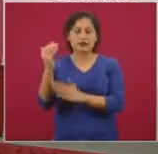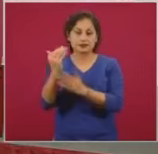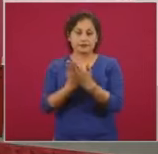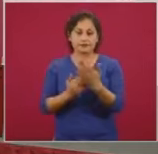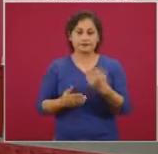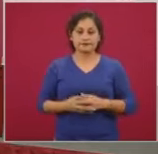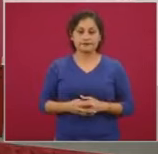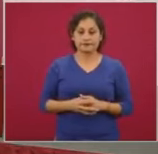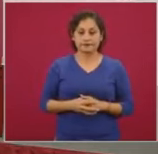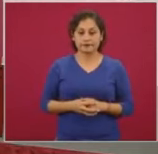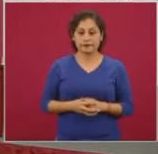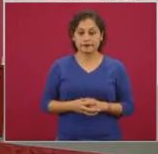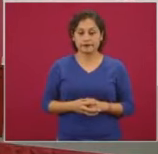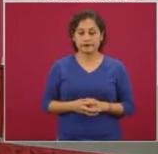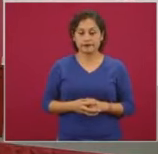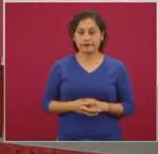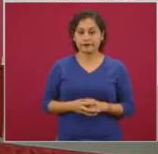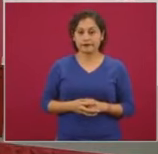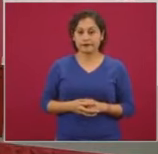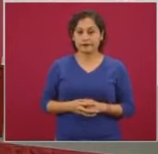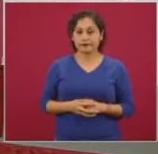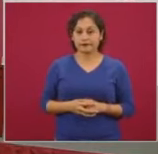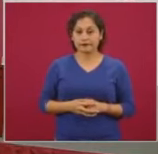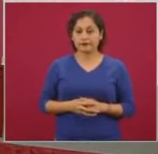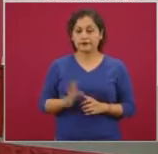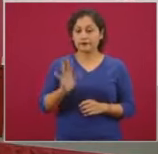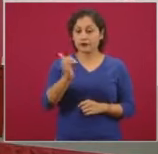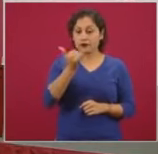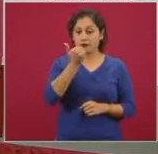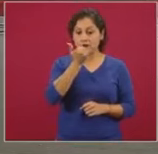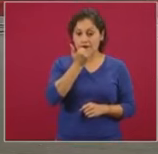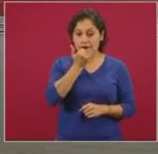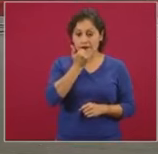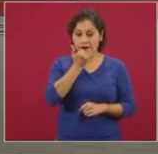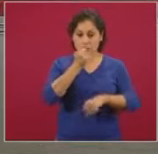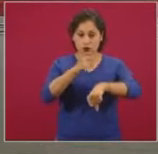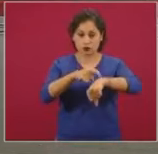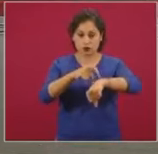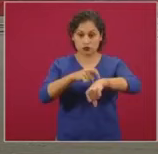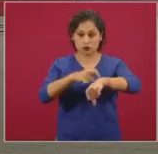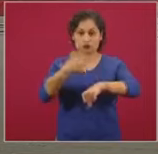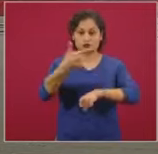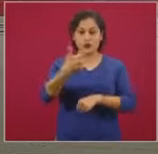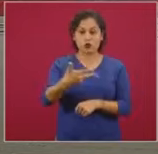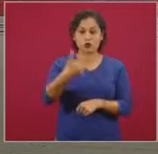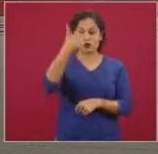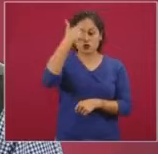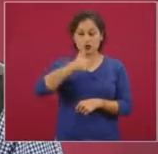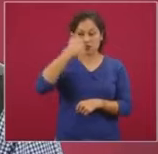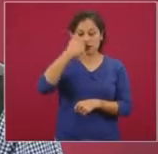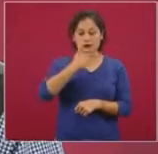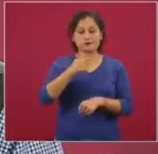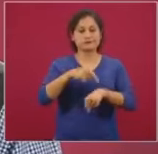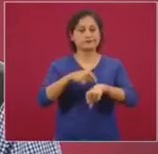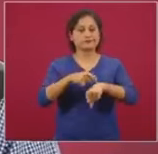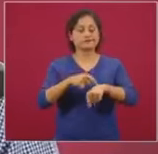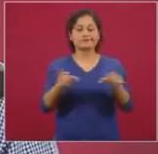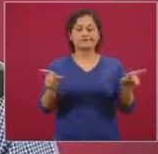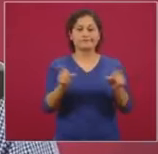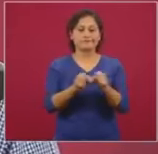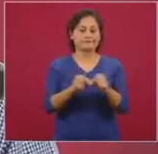Bien, bueno, lamentablemente son las 8 de la noche, se nos ha terminado el tiempo. Muchas gracias a todos los